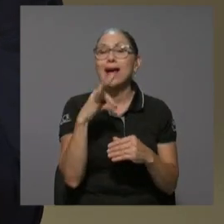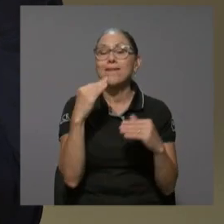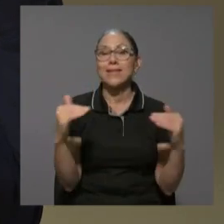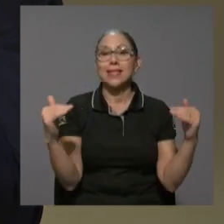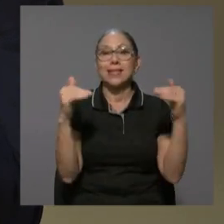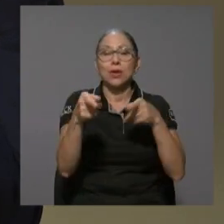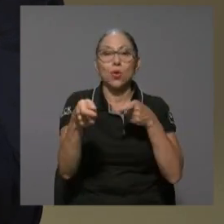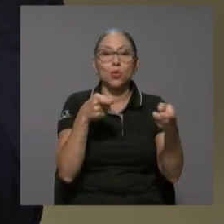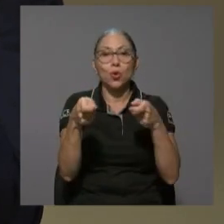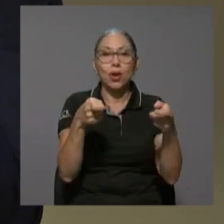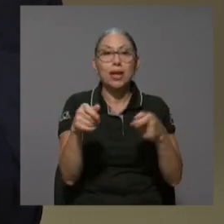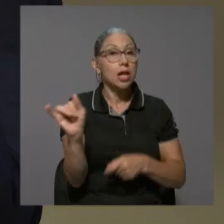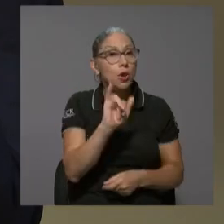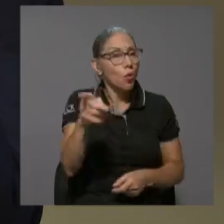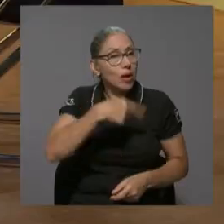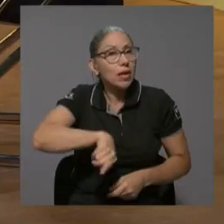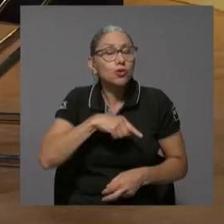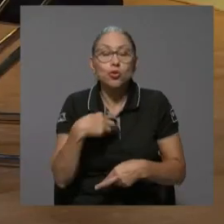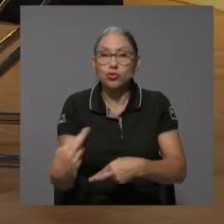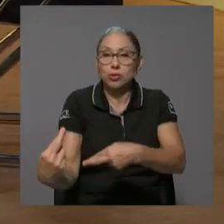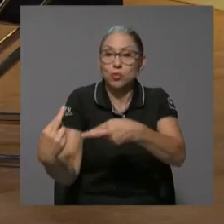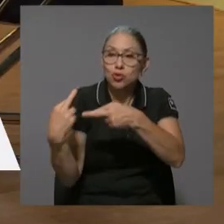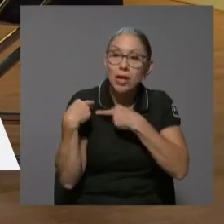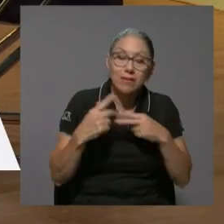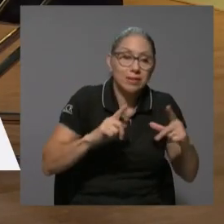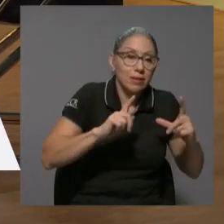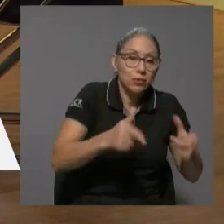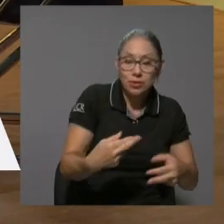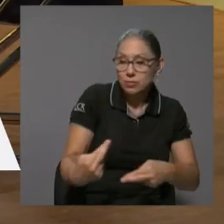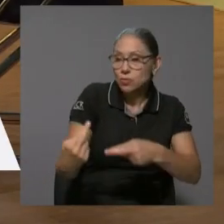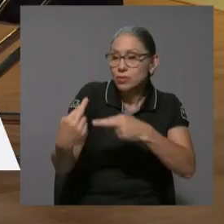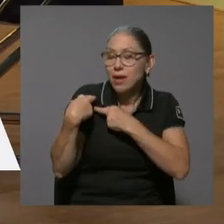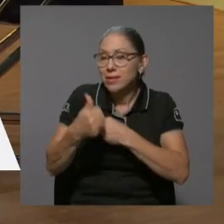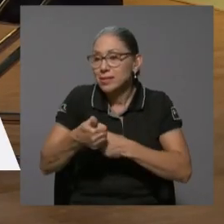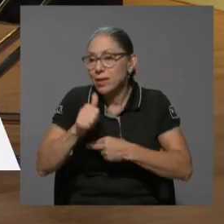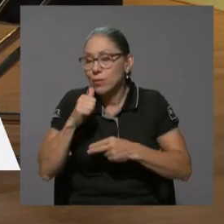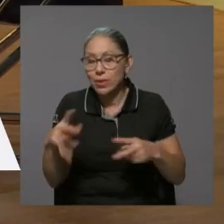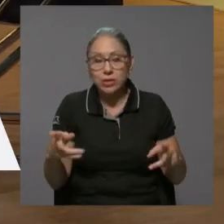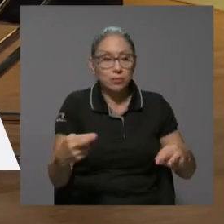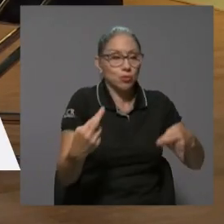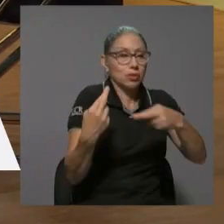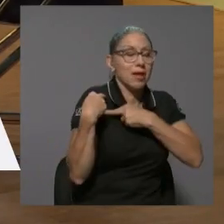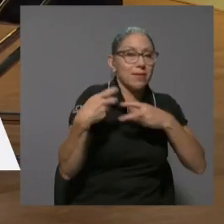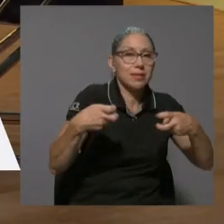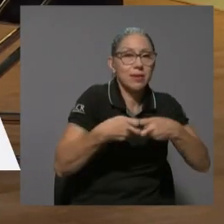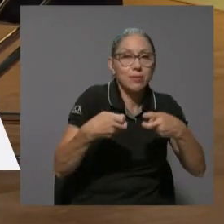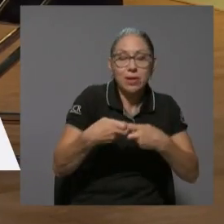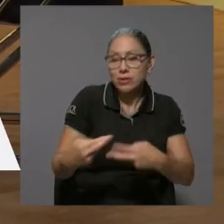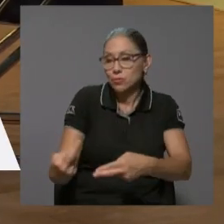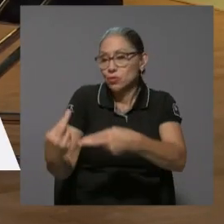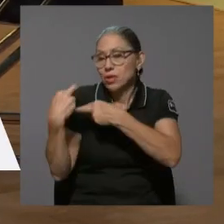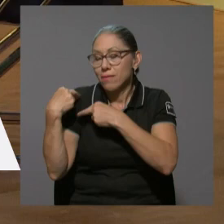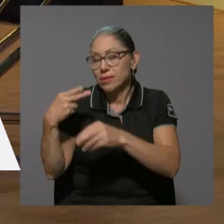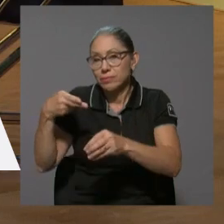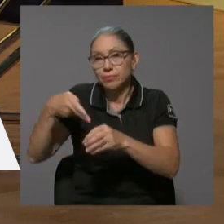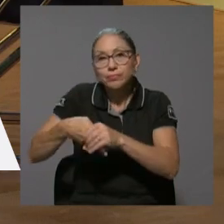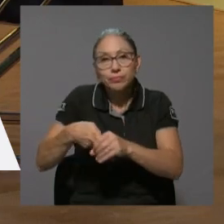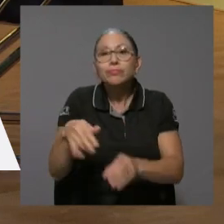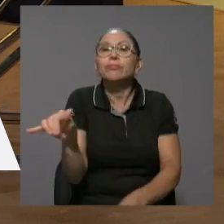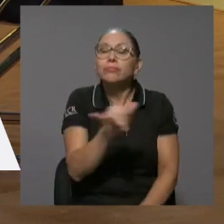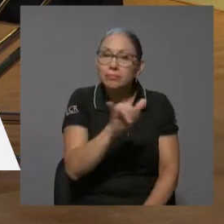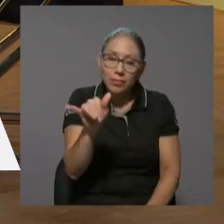sobre los desechos, sobre el uso del agua, sobre el uso de la energía, sobre el uso de los combustibles, lo mismo tenemos que